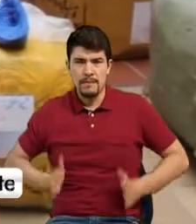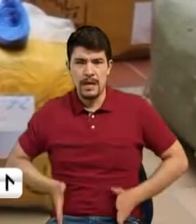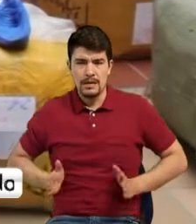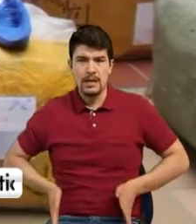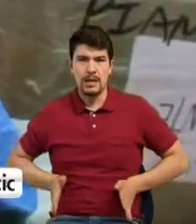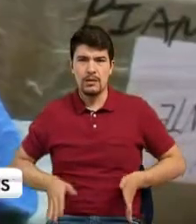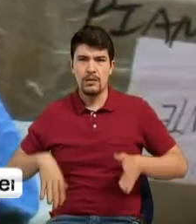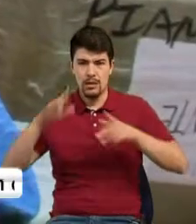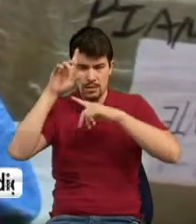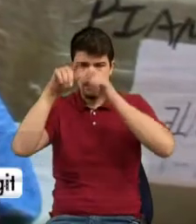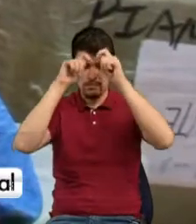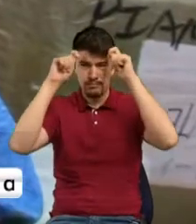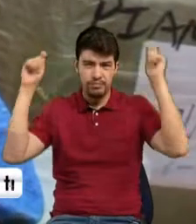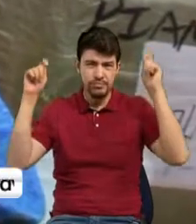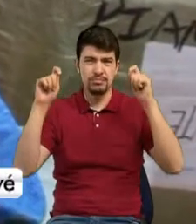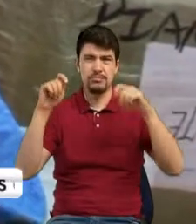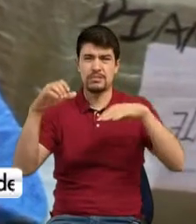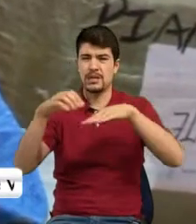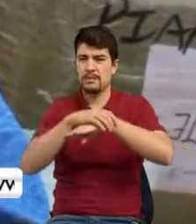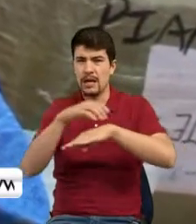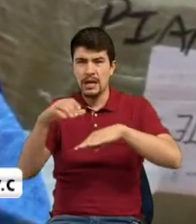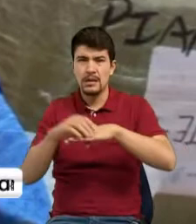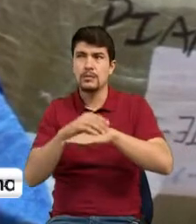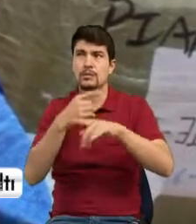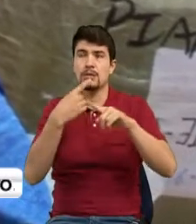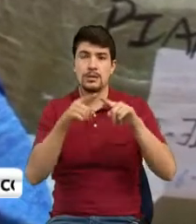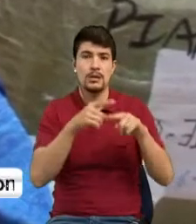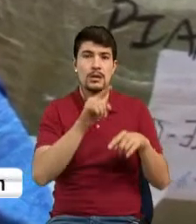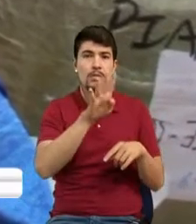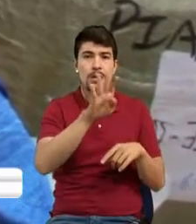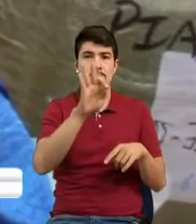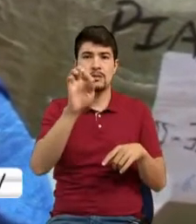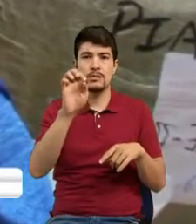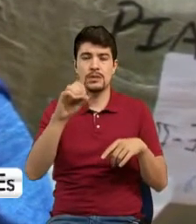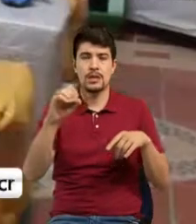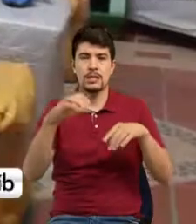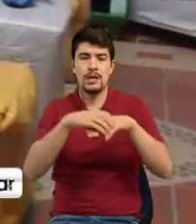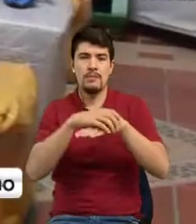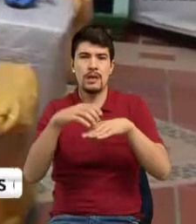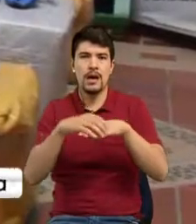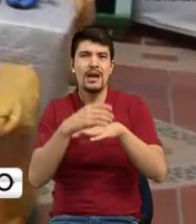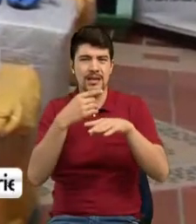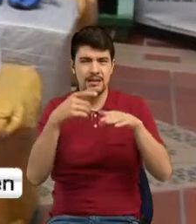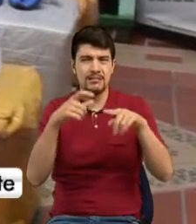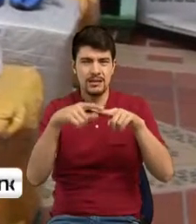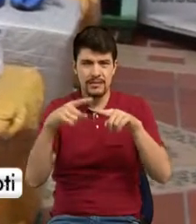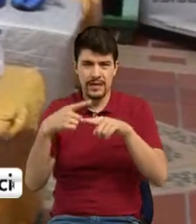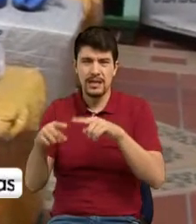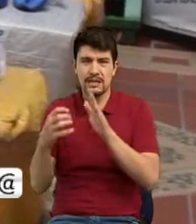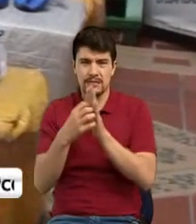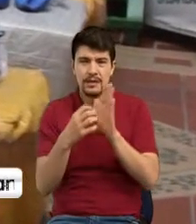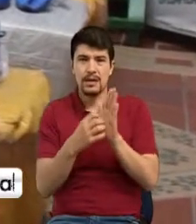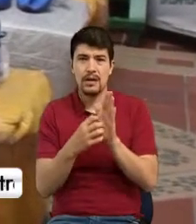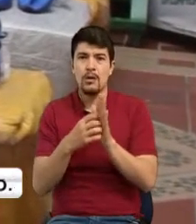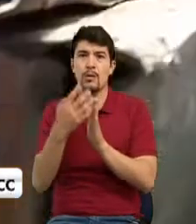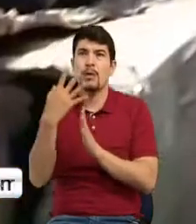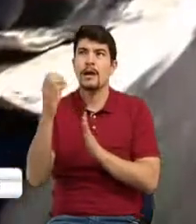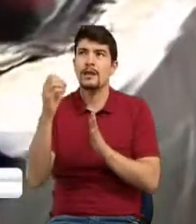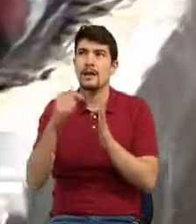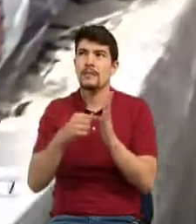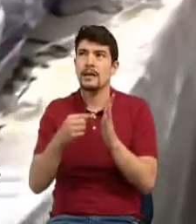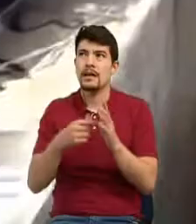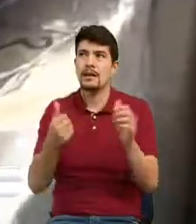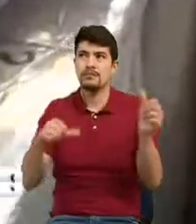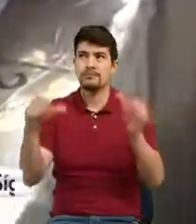paños de microfibra, entre otros. 480 pares de calzado de diferentes marcas, 40.000 unidades de insumos